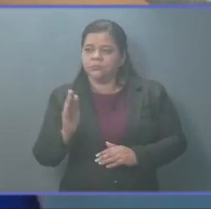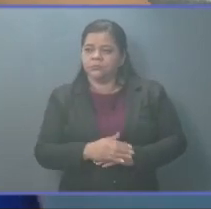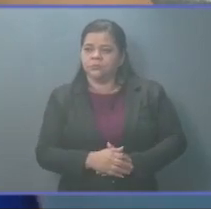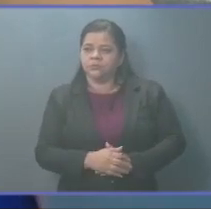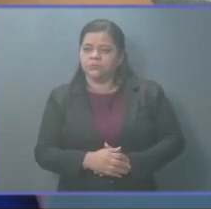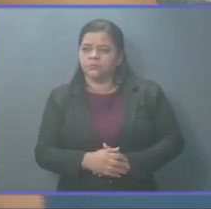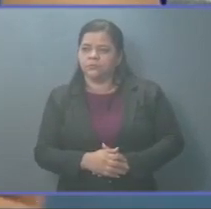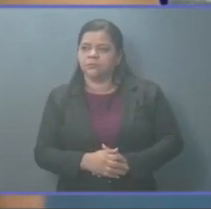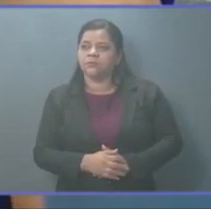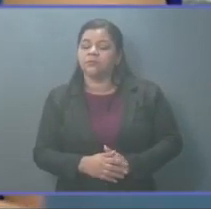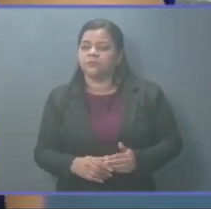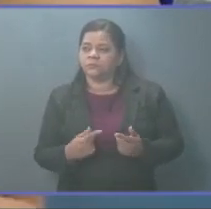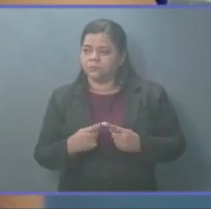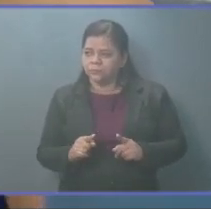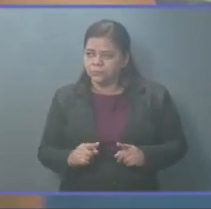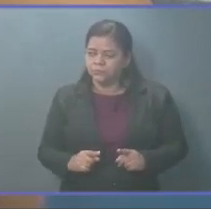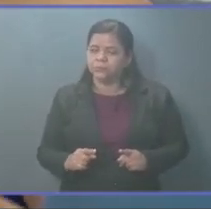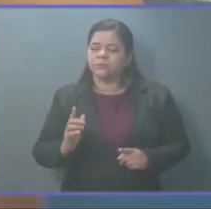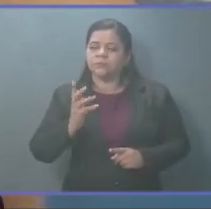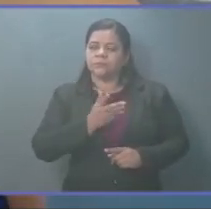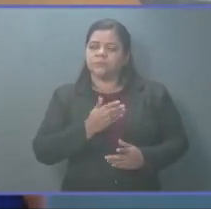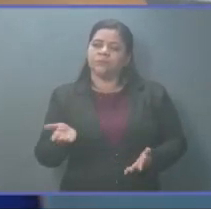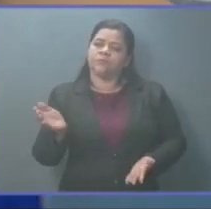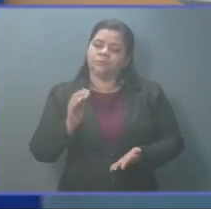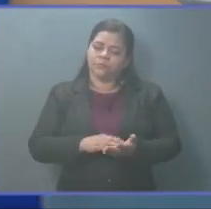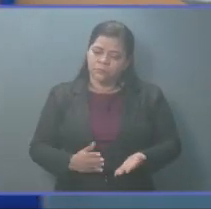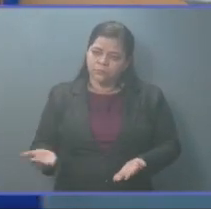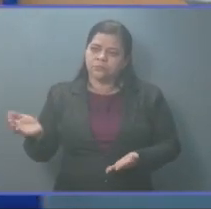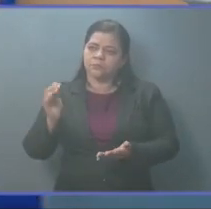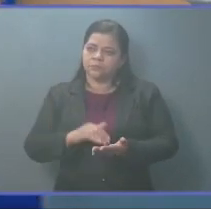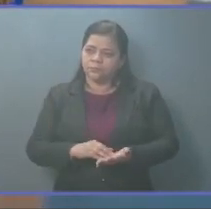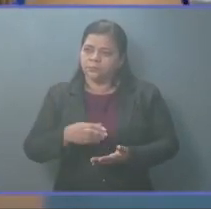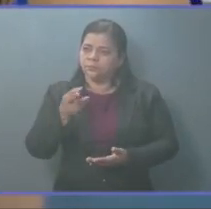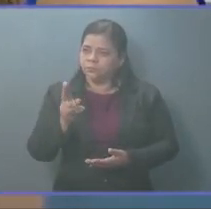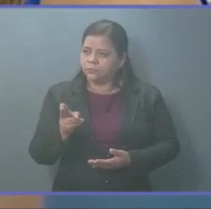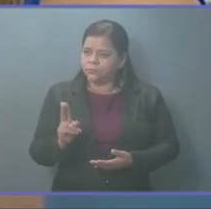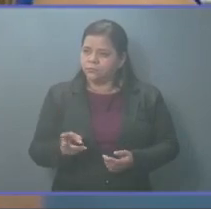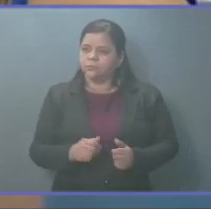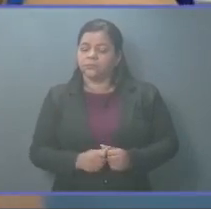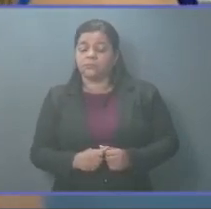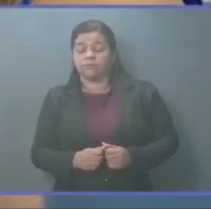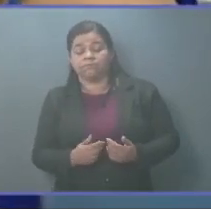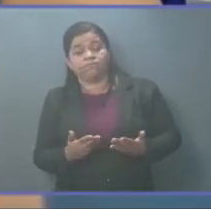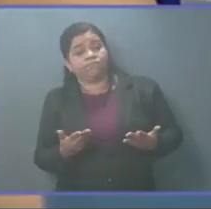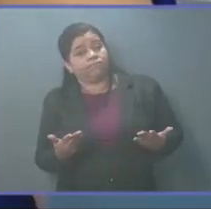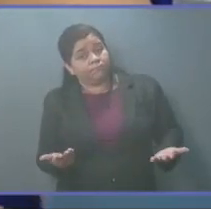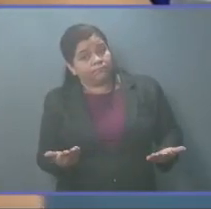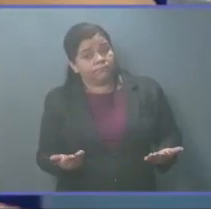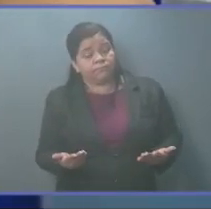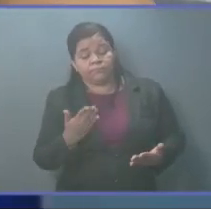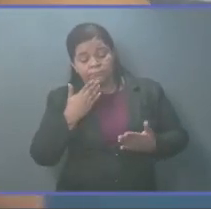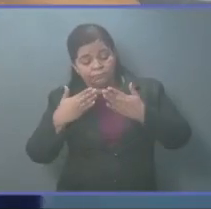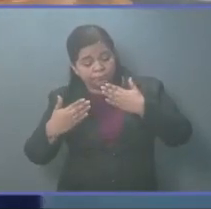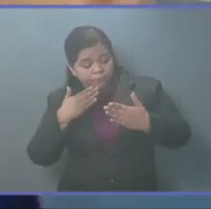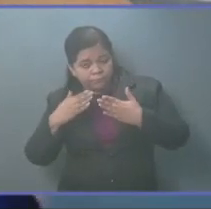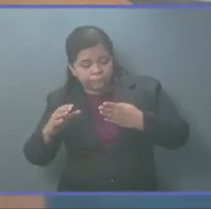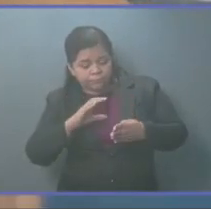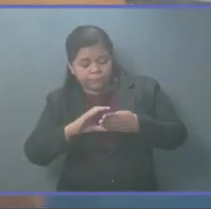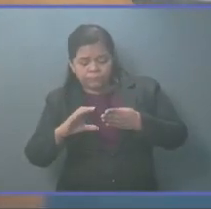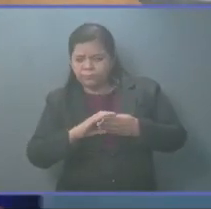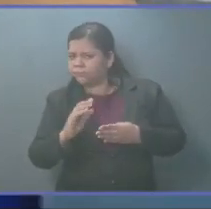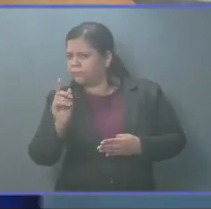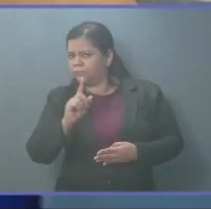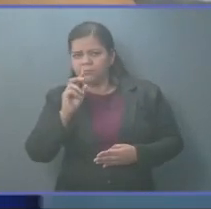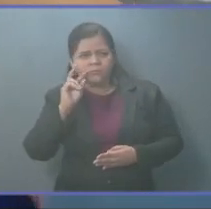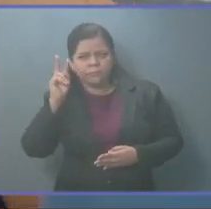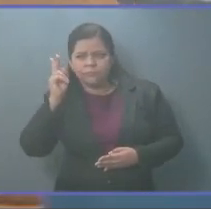aprendidas, y la repetición de las mismas. Así que poniendo un poco en contexto que no estamos hablando de las